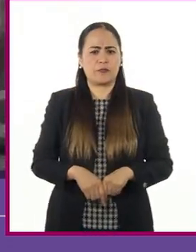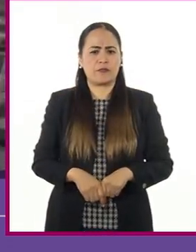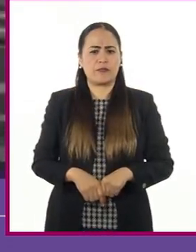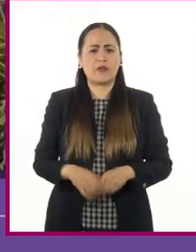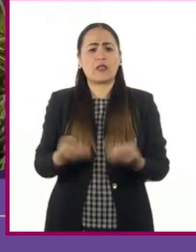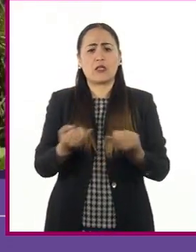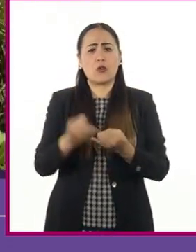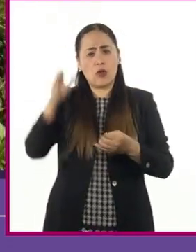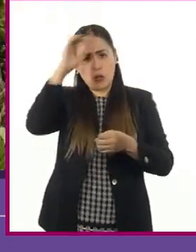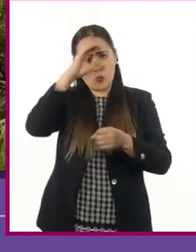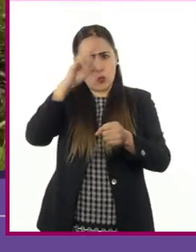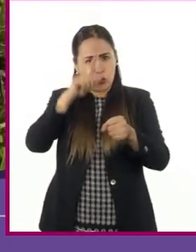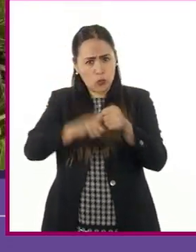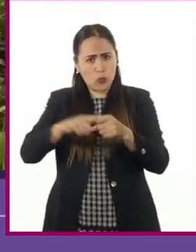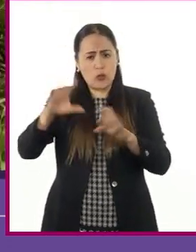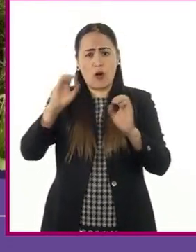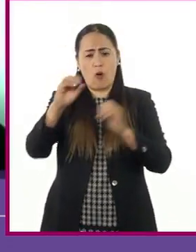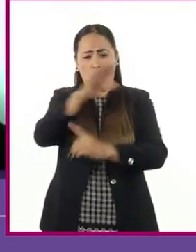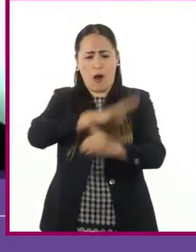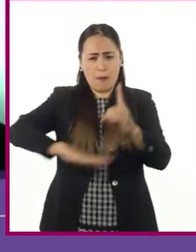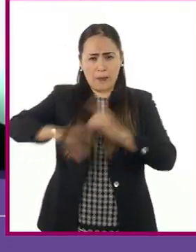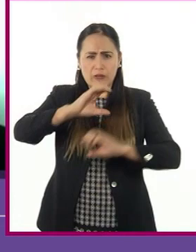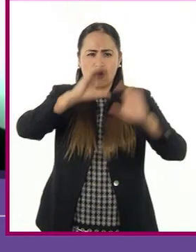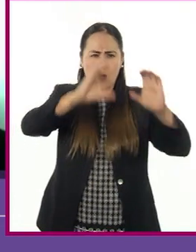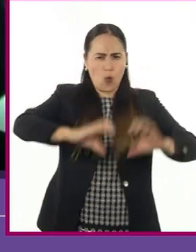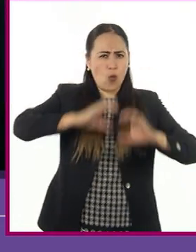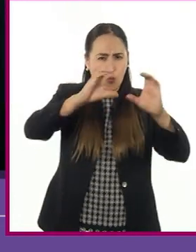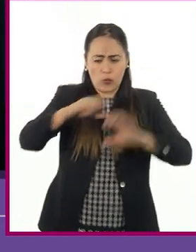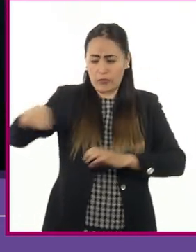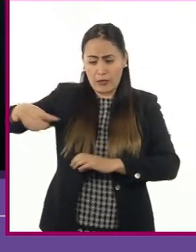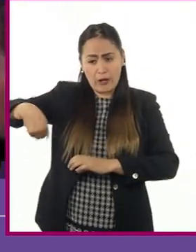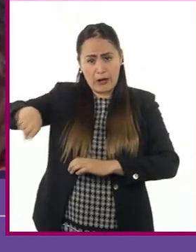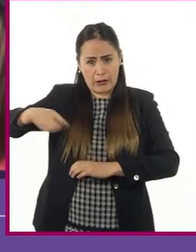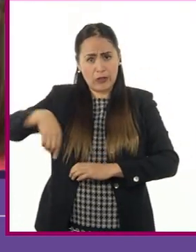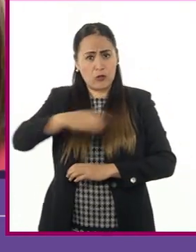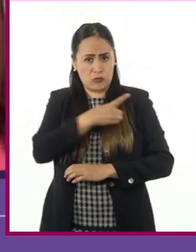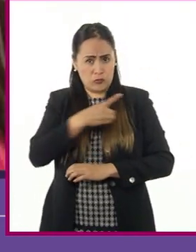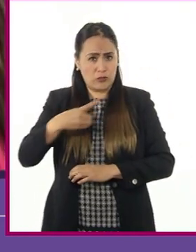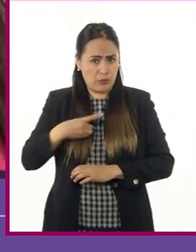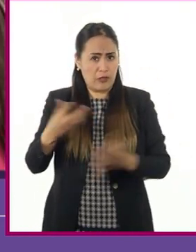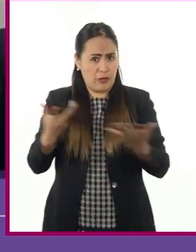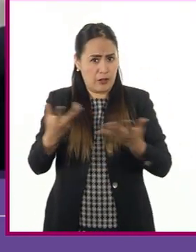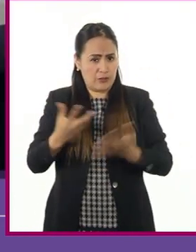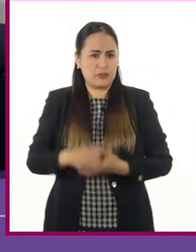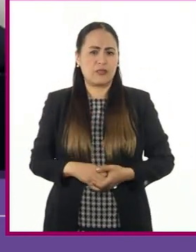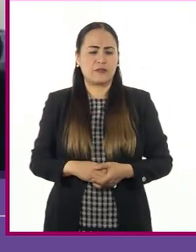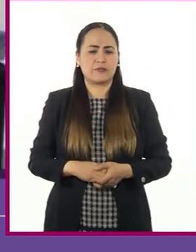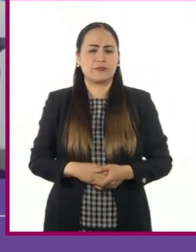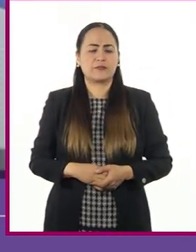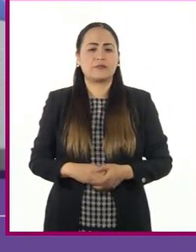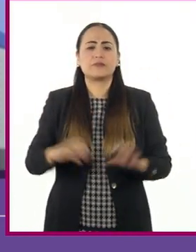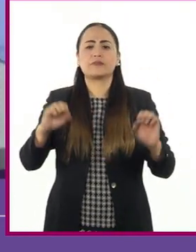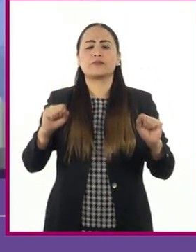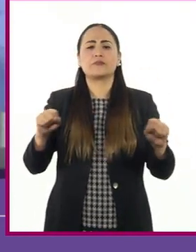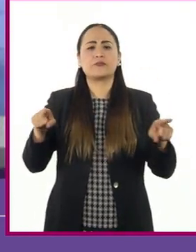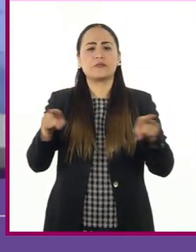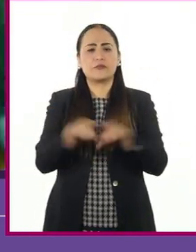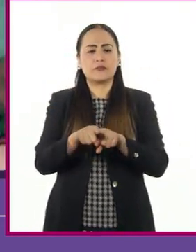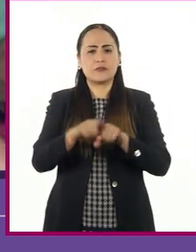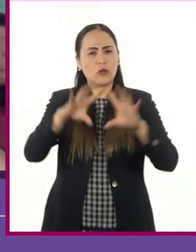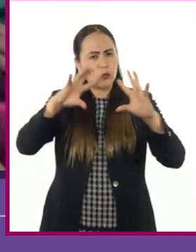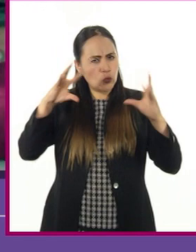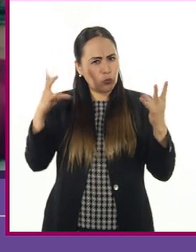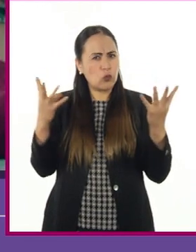entorno cultural y del medio ambiente. También deben mantener una actuación íntegra en el desempeño de sus